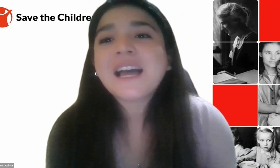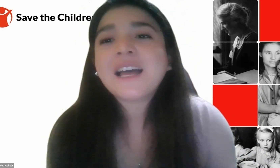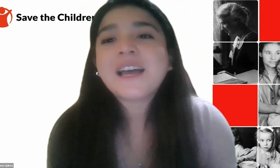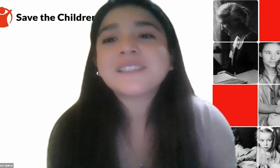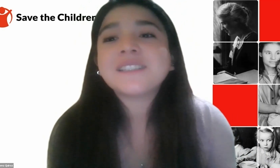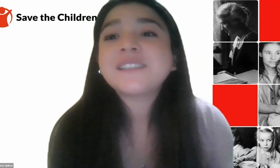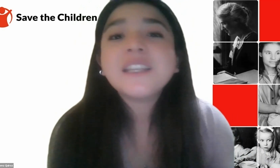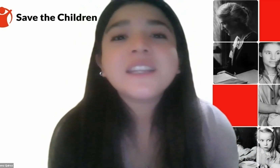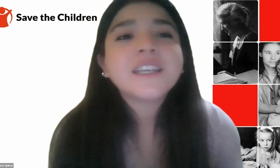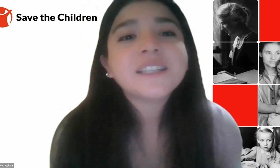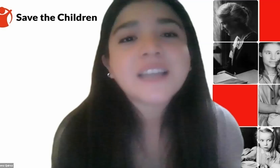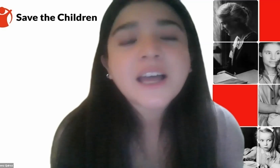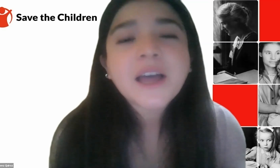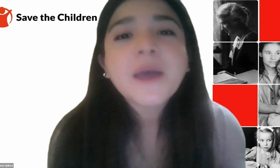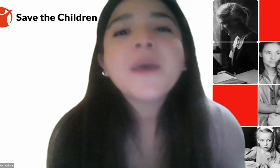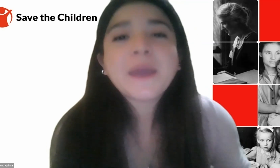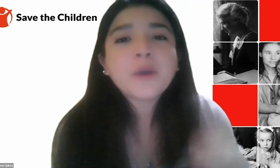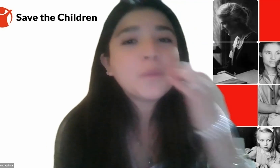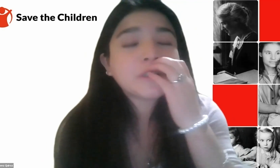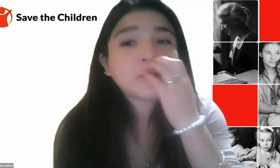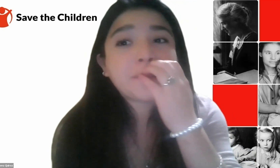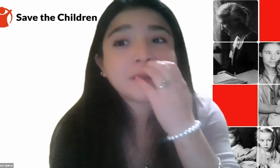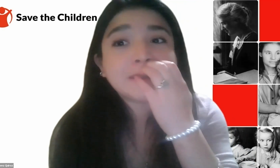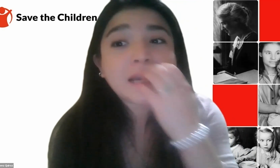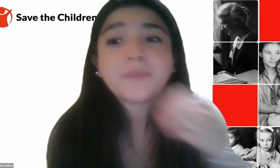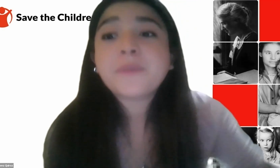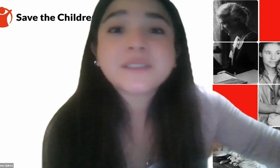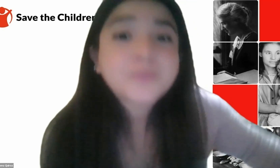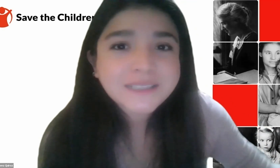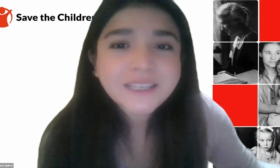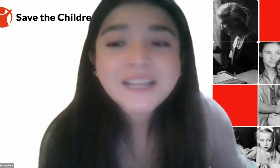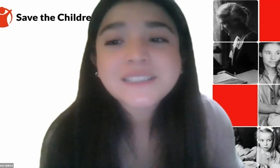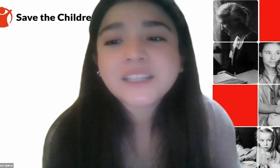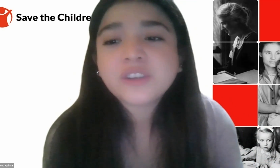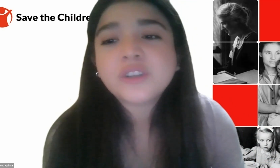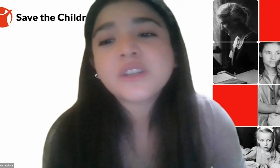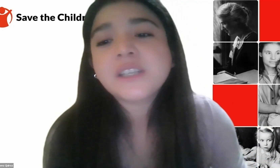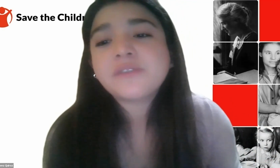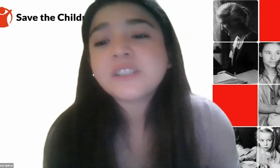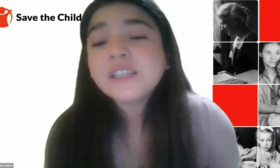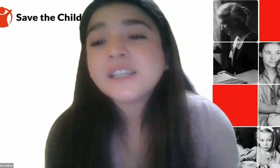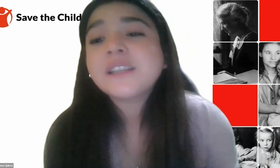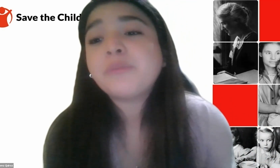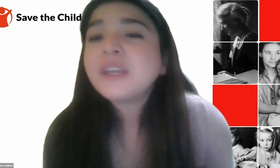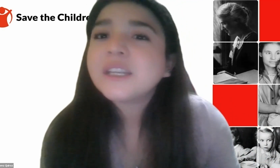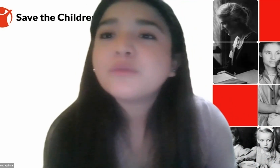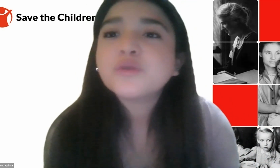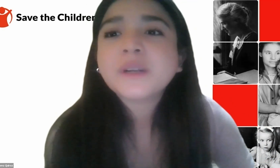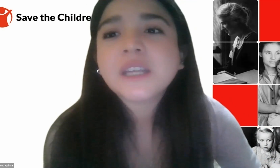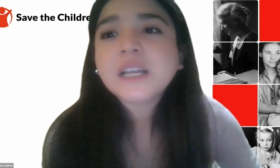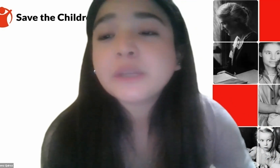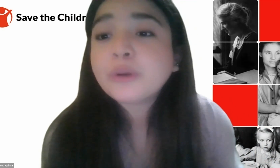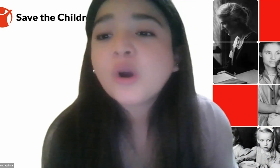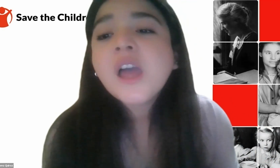es asistente y ya está en un proceso de aprendizaje para seguir ascendiendo dentro de Save the Children. También tenemos